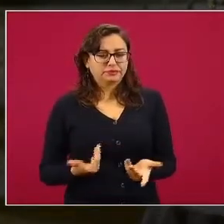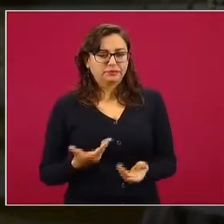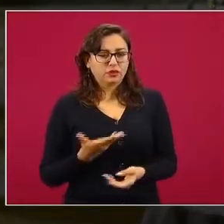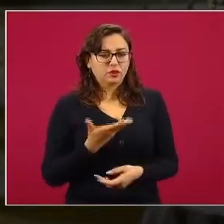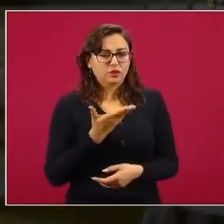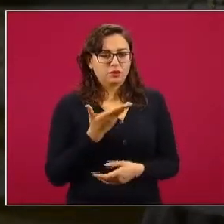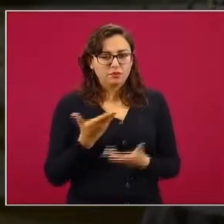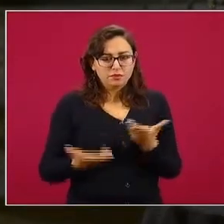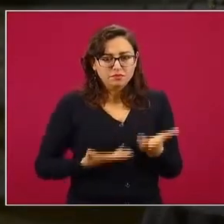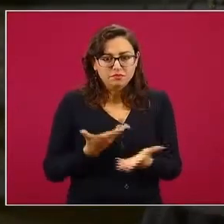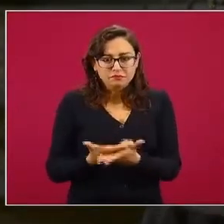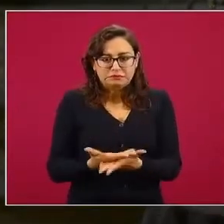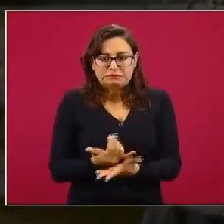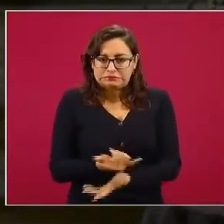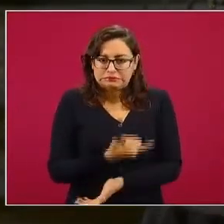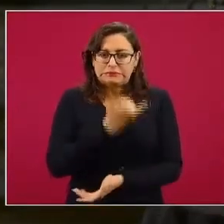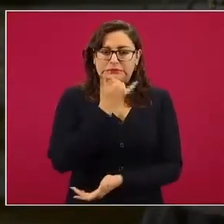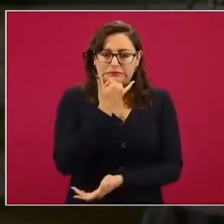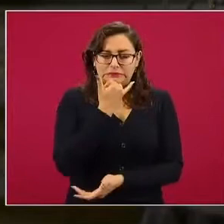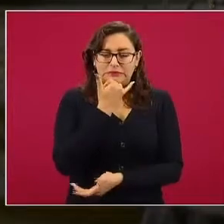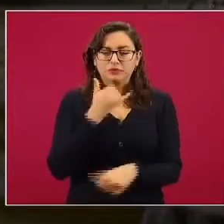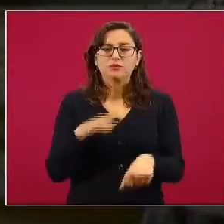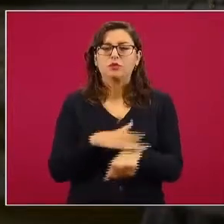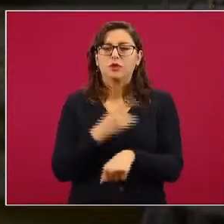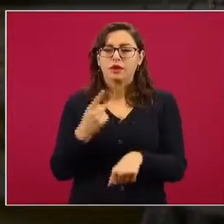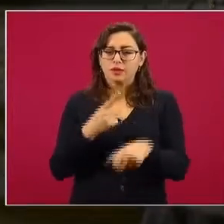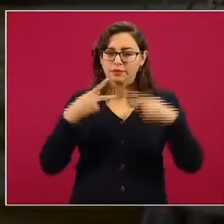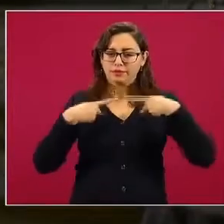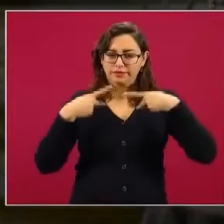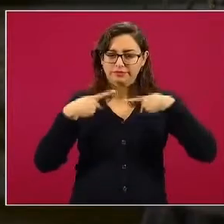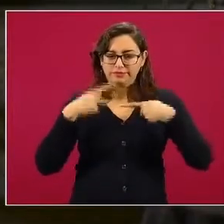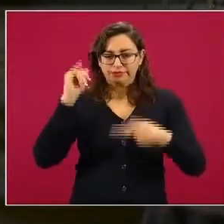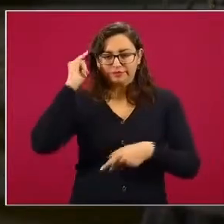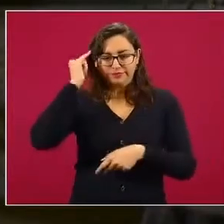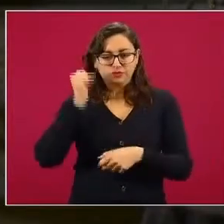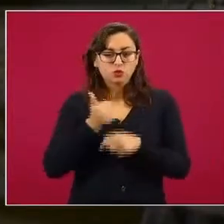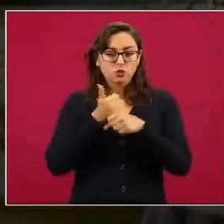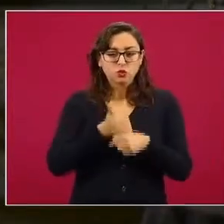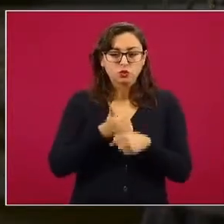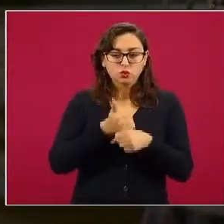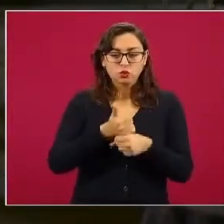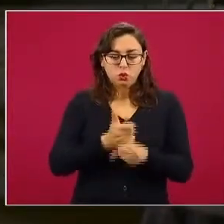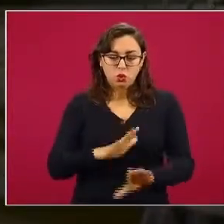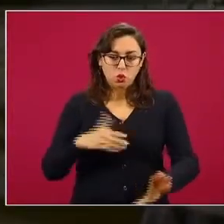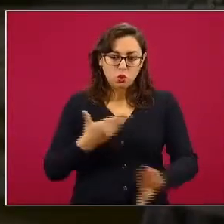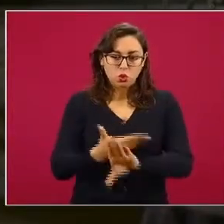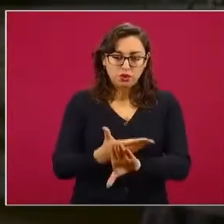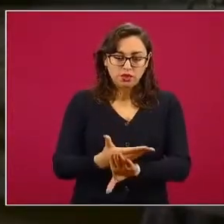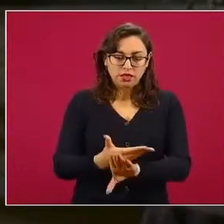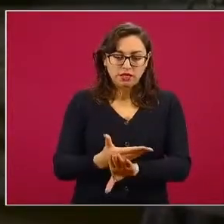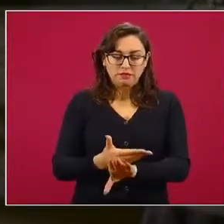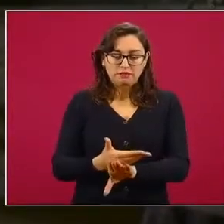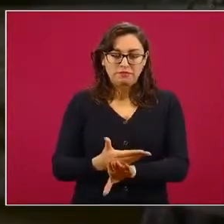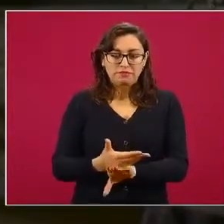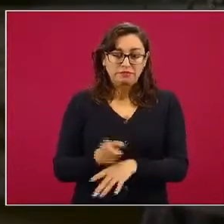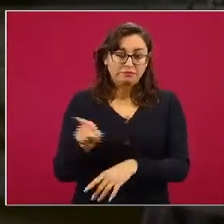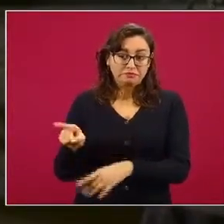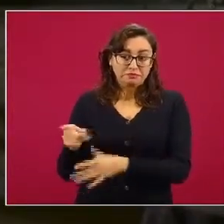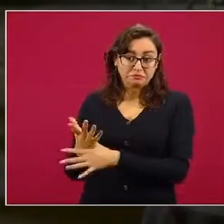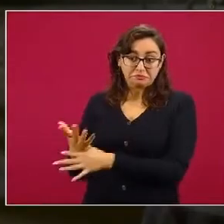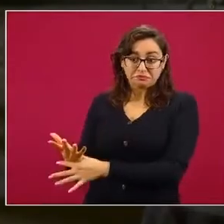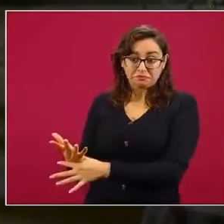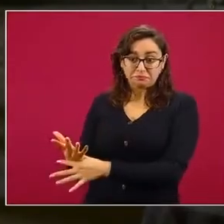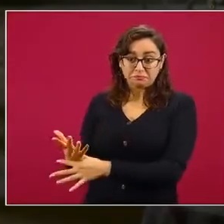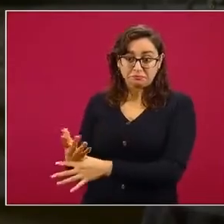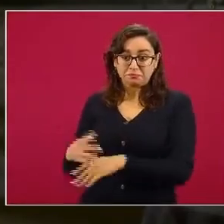que haya una disculpa pública por el sufrimiento que se infringió hacia esos pueblos. Ella dijo que